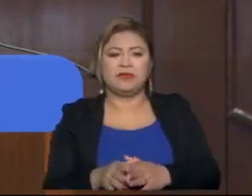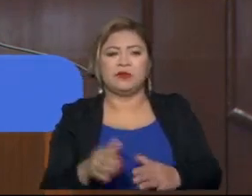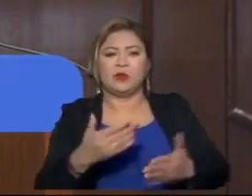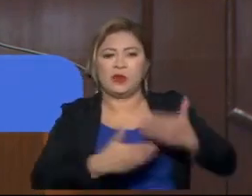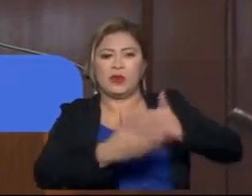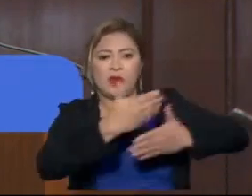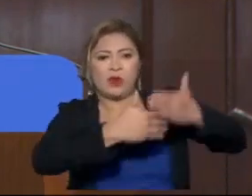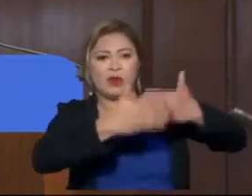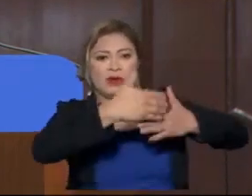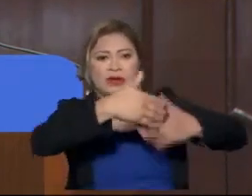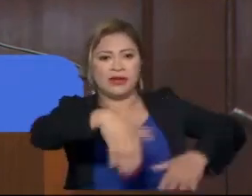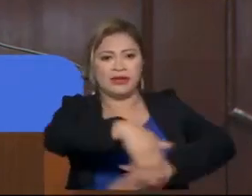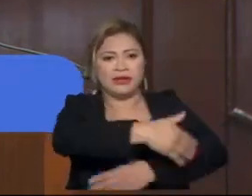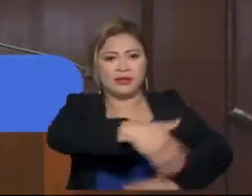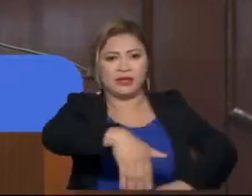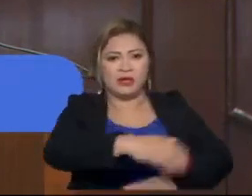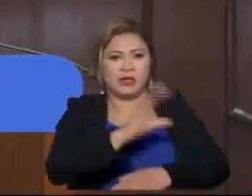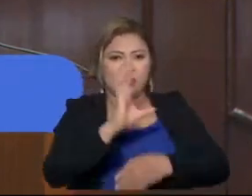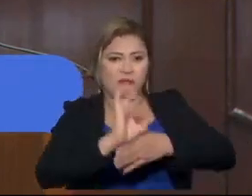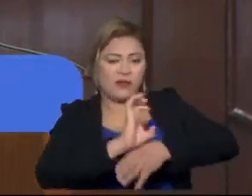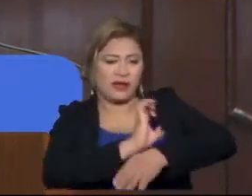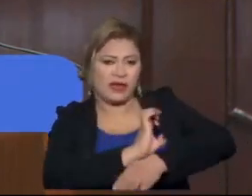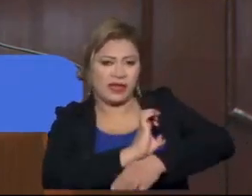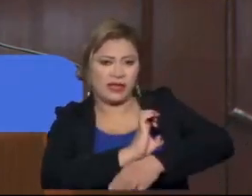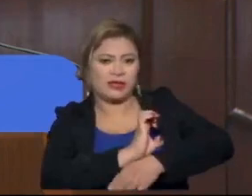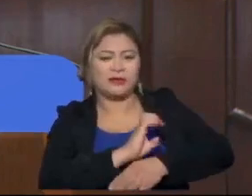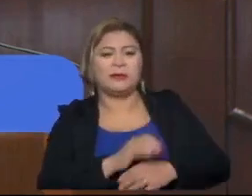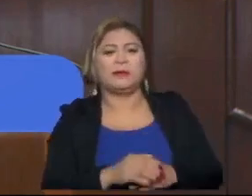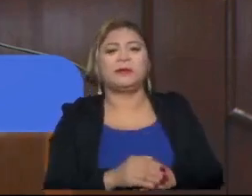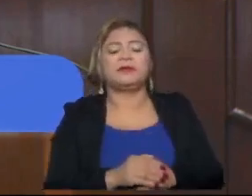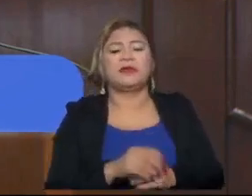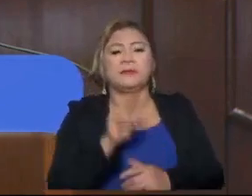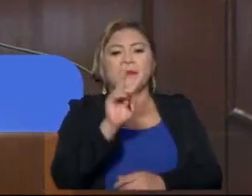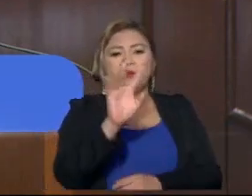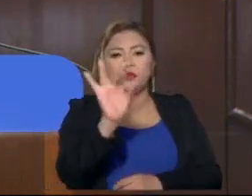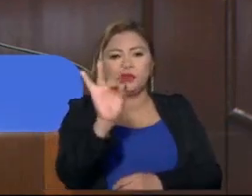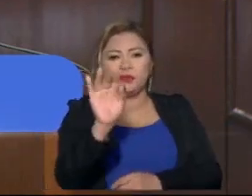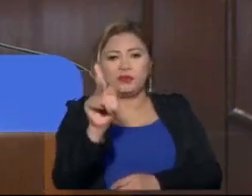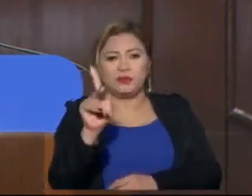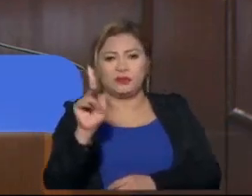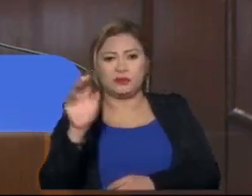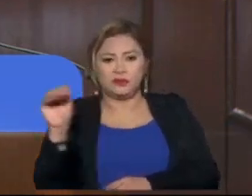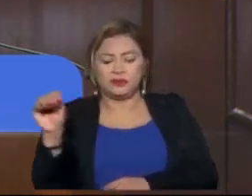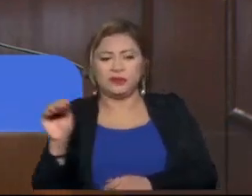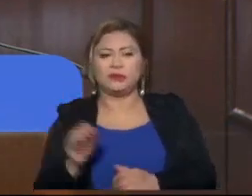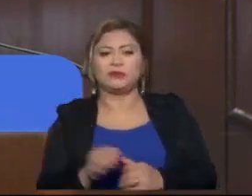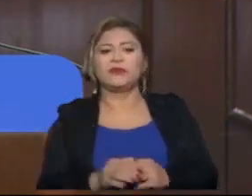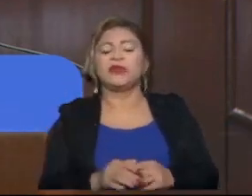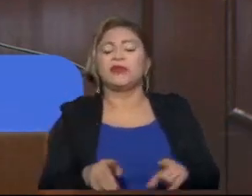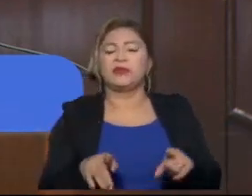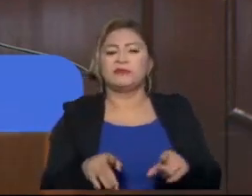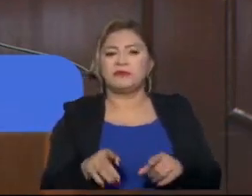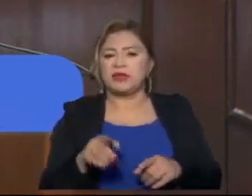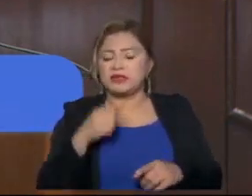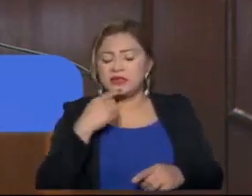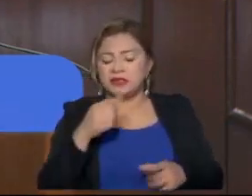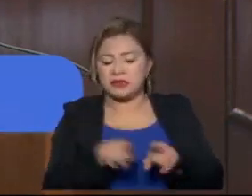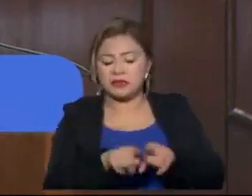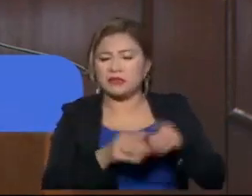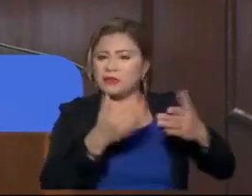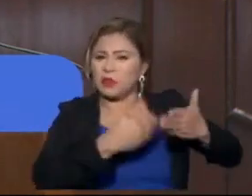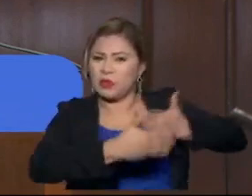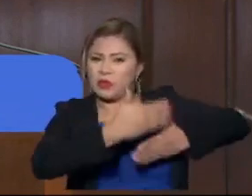Construcción de la carretera Coclecito Canquintú, de 28 kilómetros de longitud, que incluye la